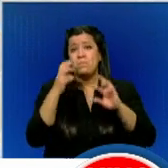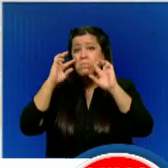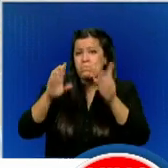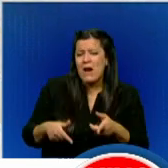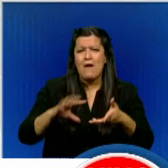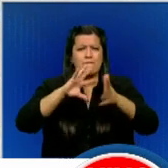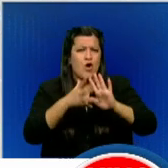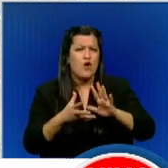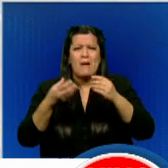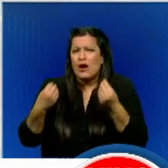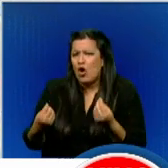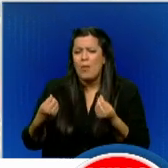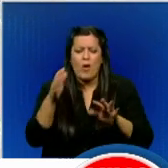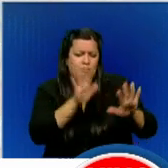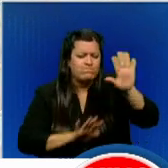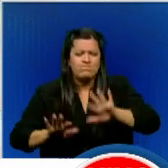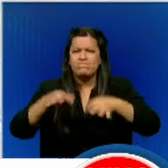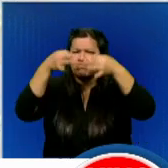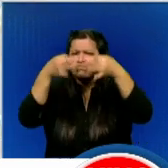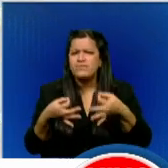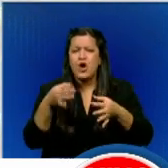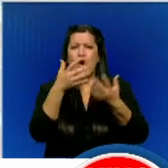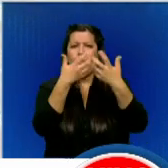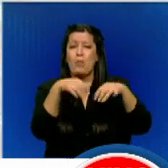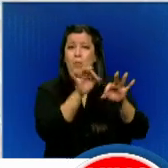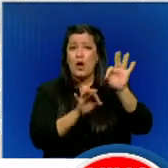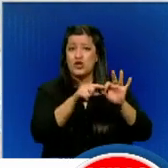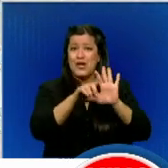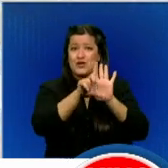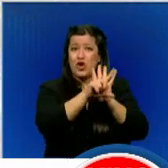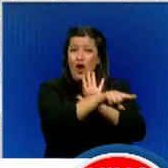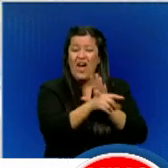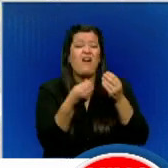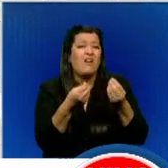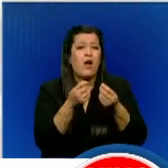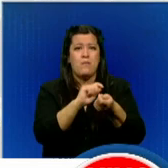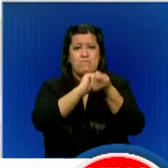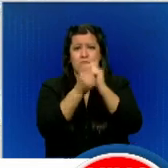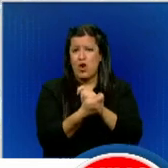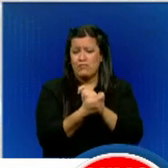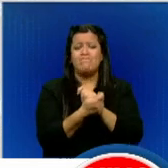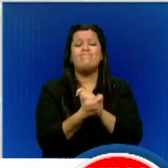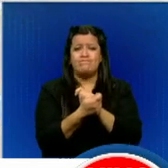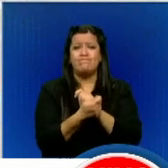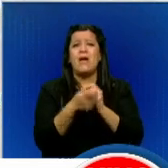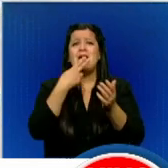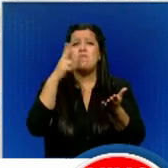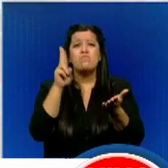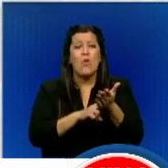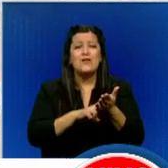estructura central de este proyecto de ley es la modificación de un impuesto